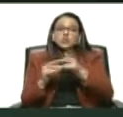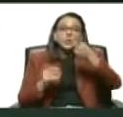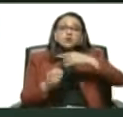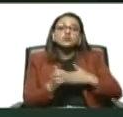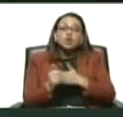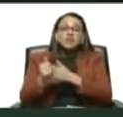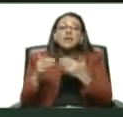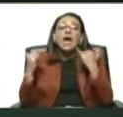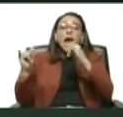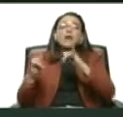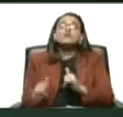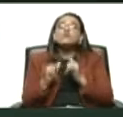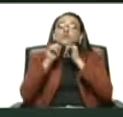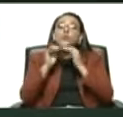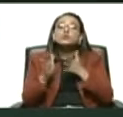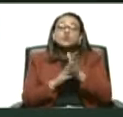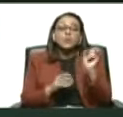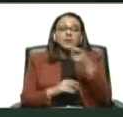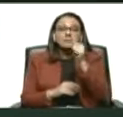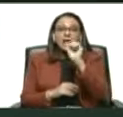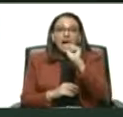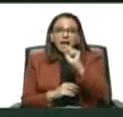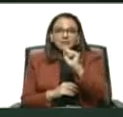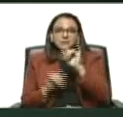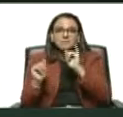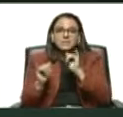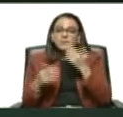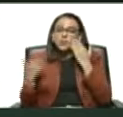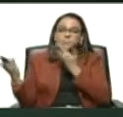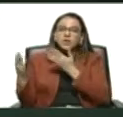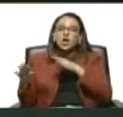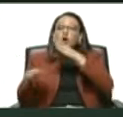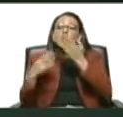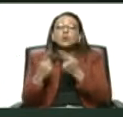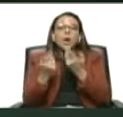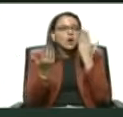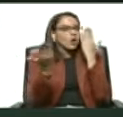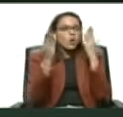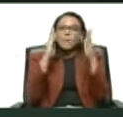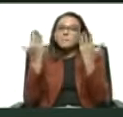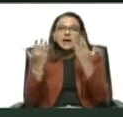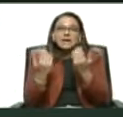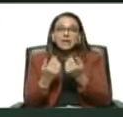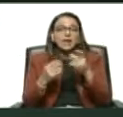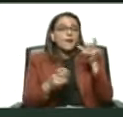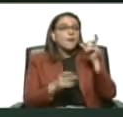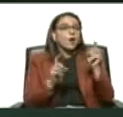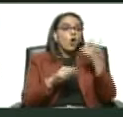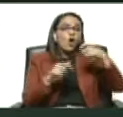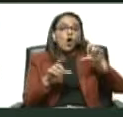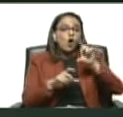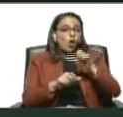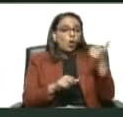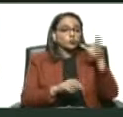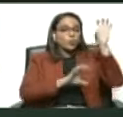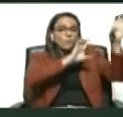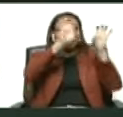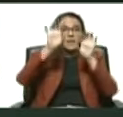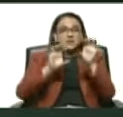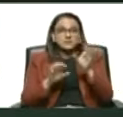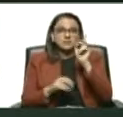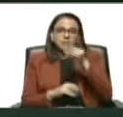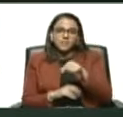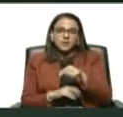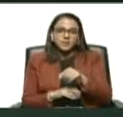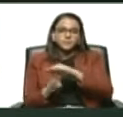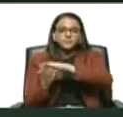Venezuela en relación a Trinidad y Tobago, Bolivia y Perú. Poseemos además la cuarta parte de las